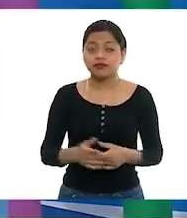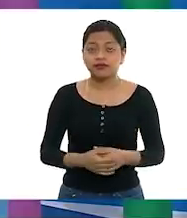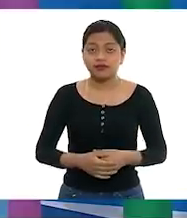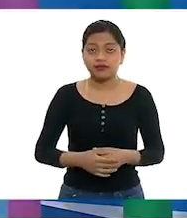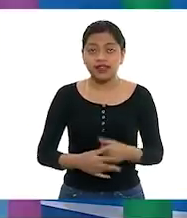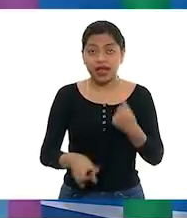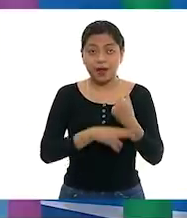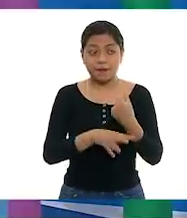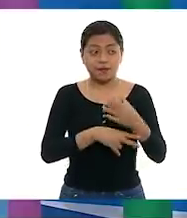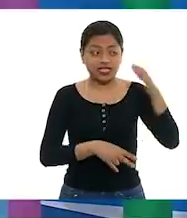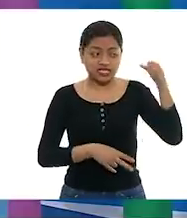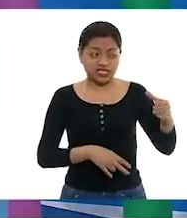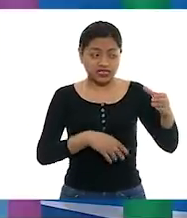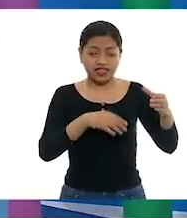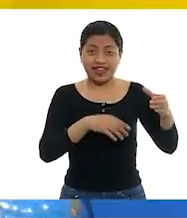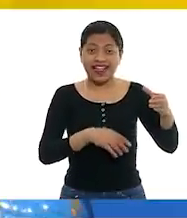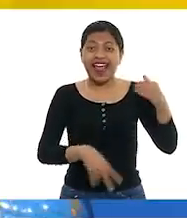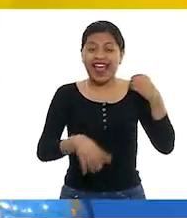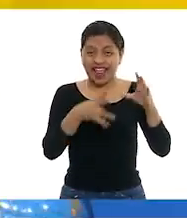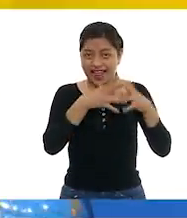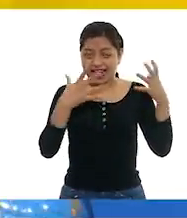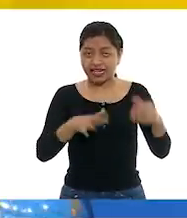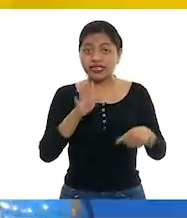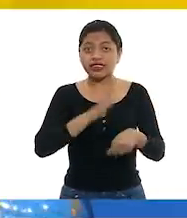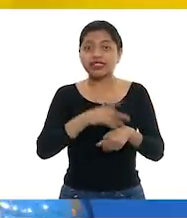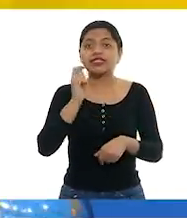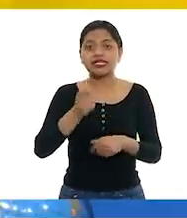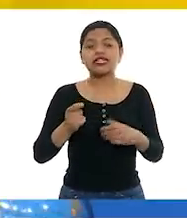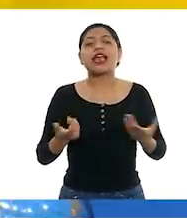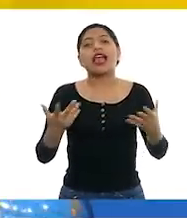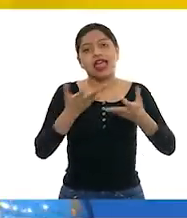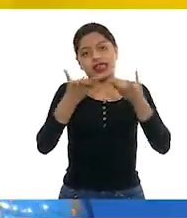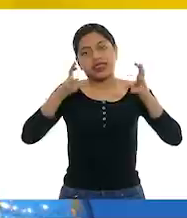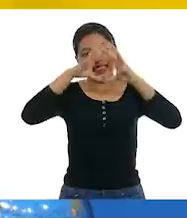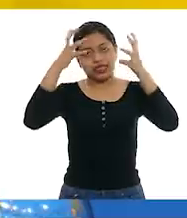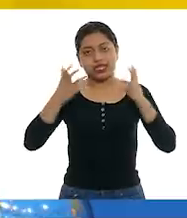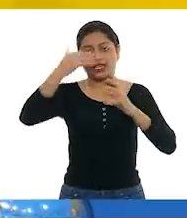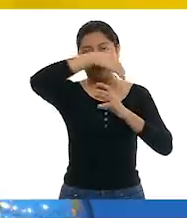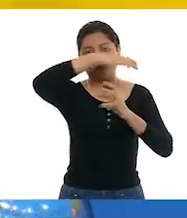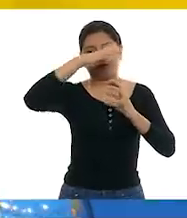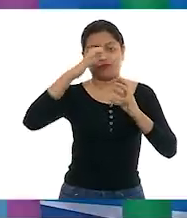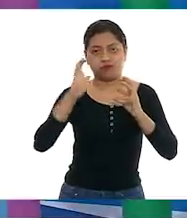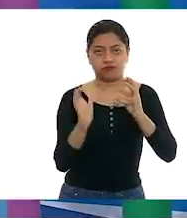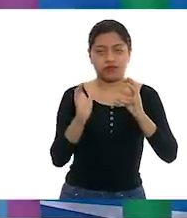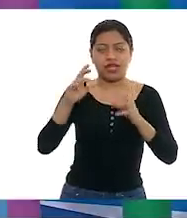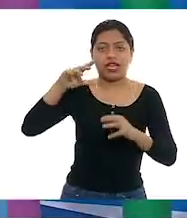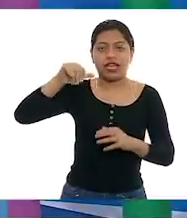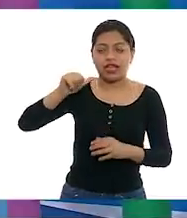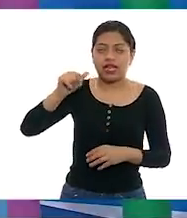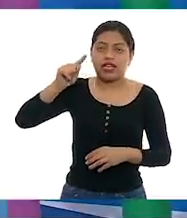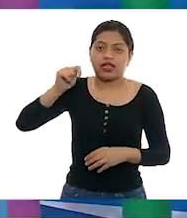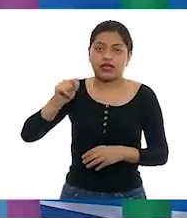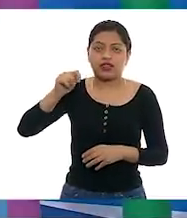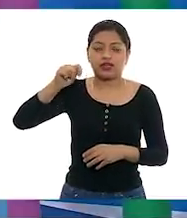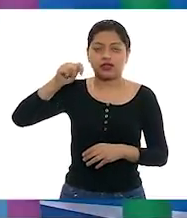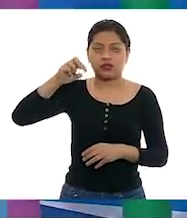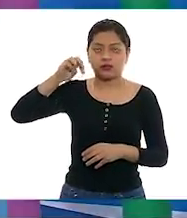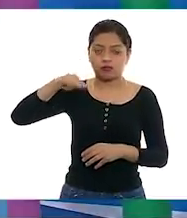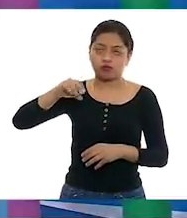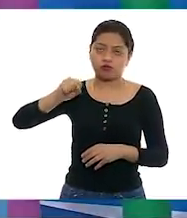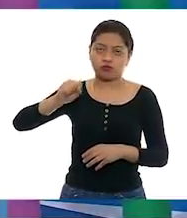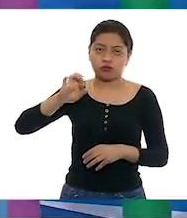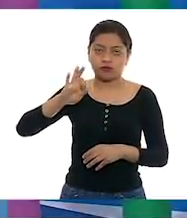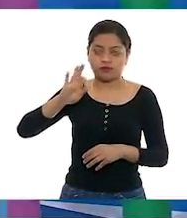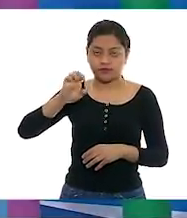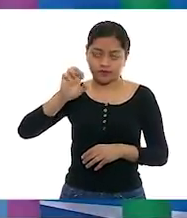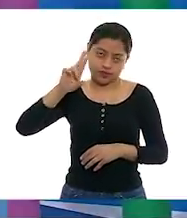vaso grande? Pues la atmósfera. Exacto, Raulito. Bien, la acumulación de dióxido de carbono